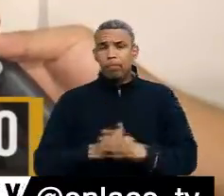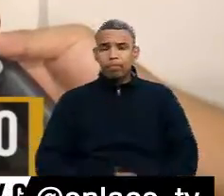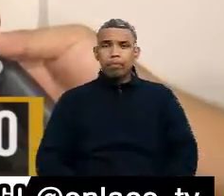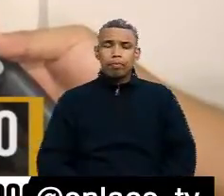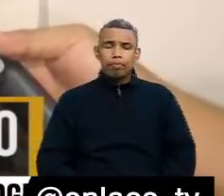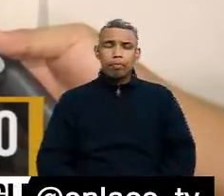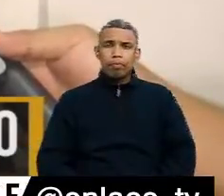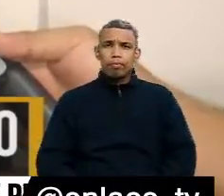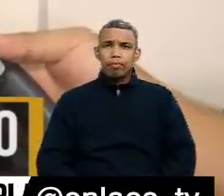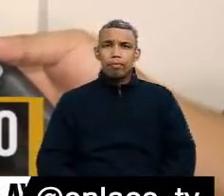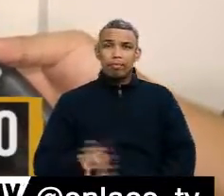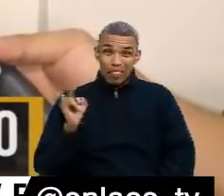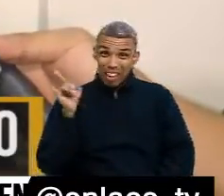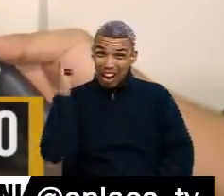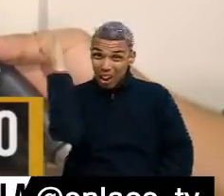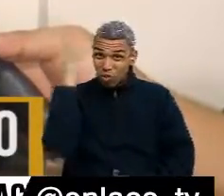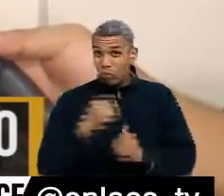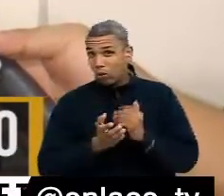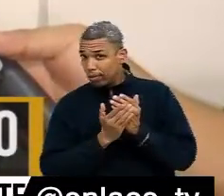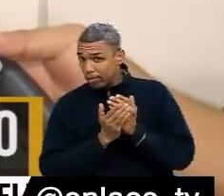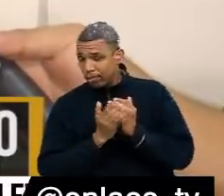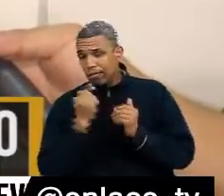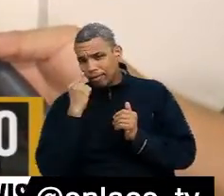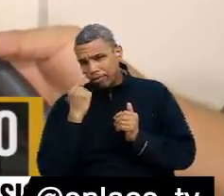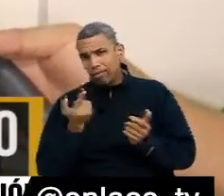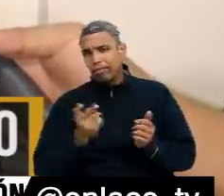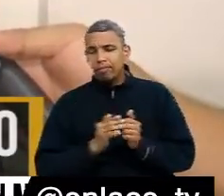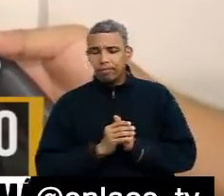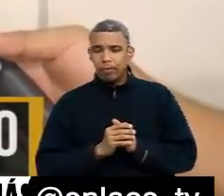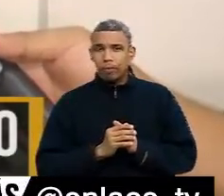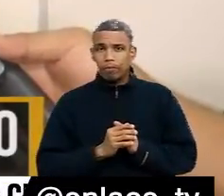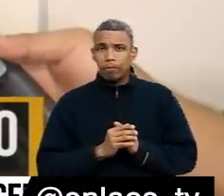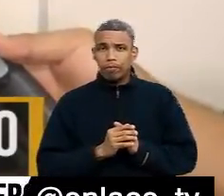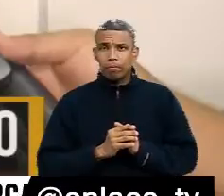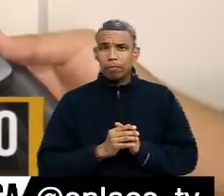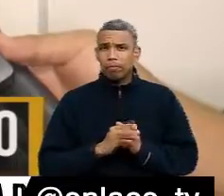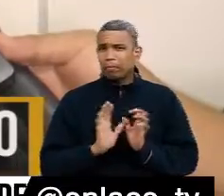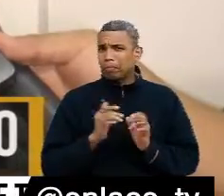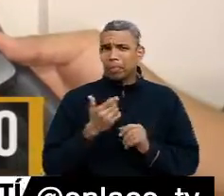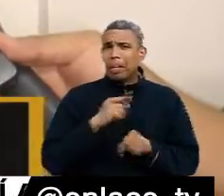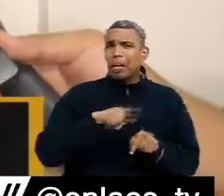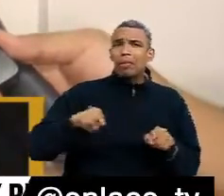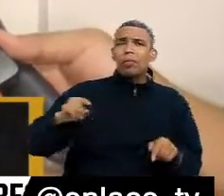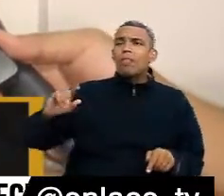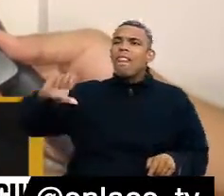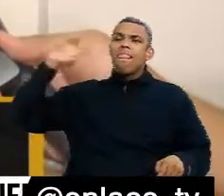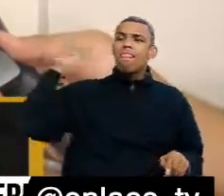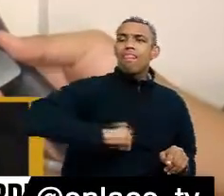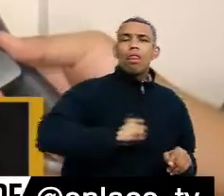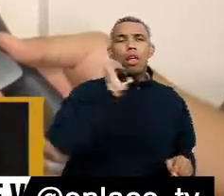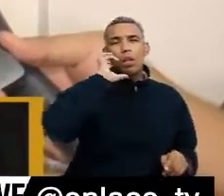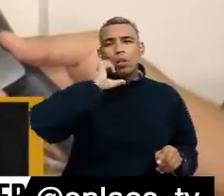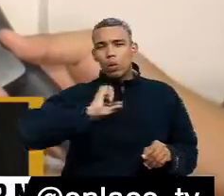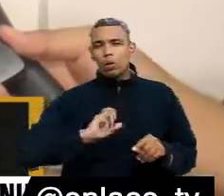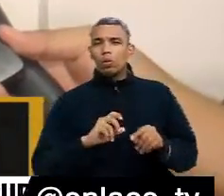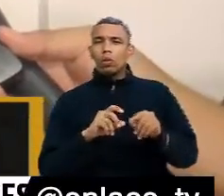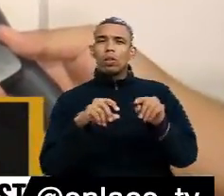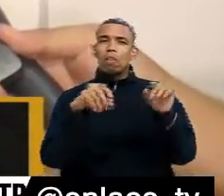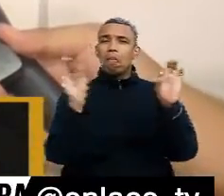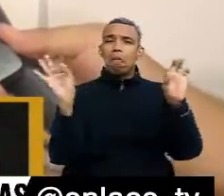delincuentes. La modalidad, el raponazo, a veces también la oportunidad por parte